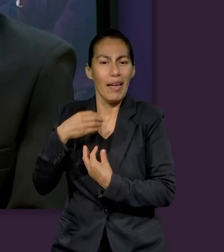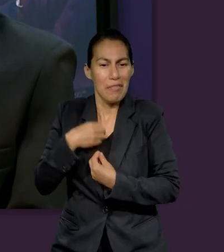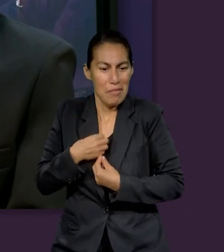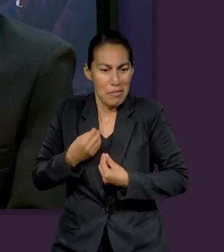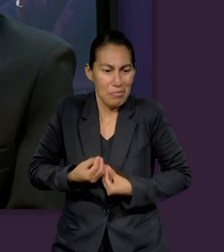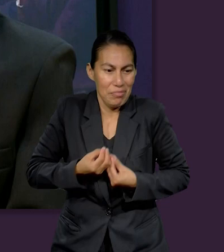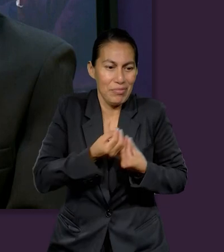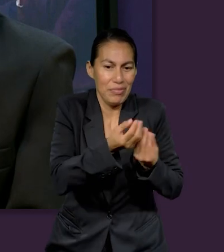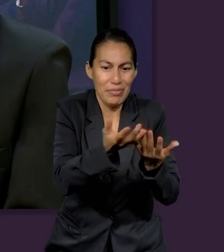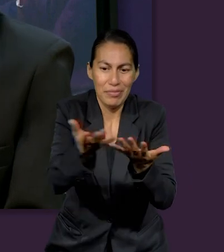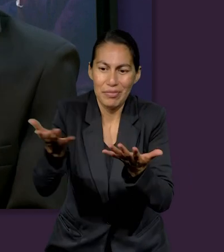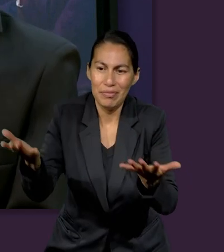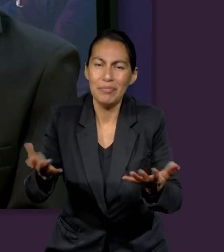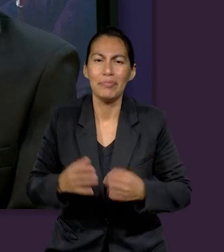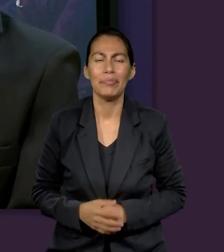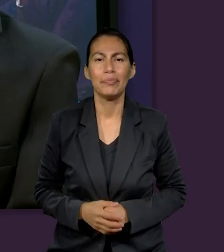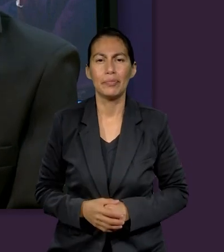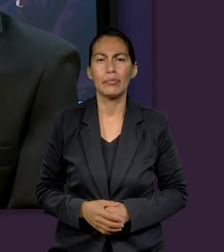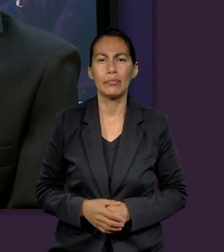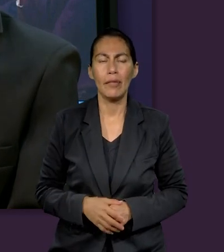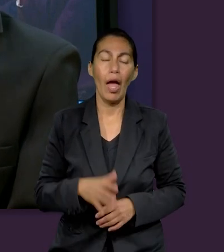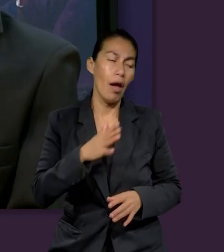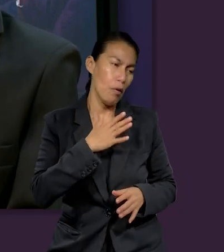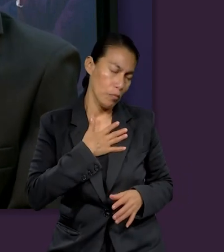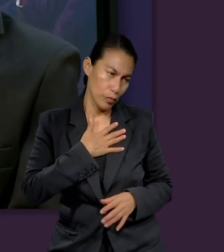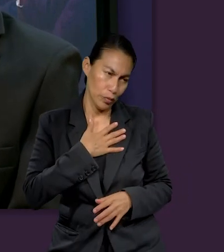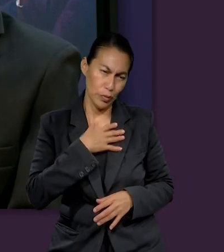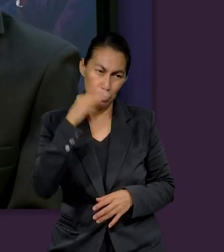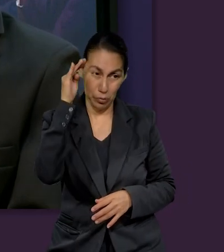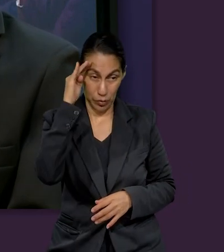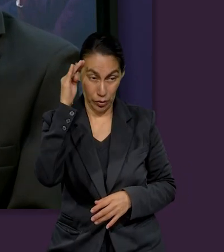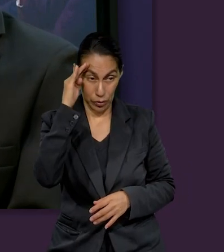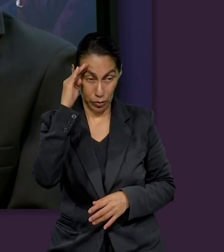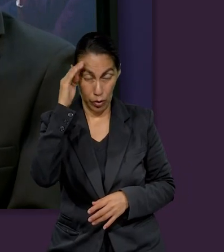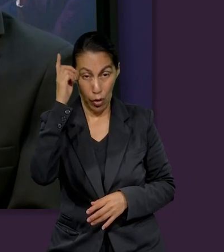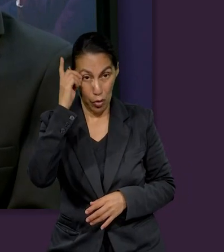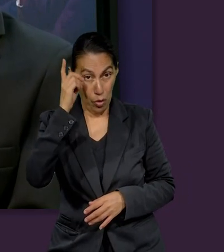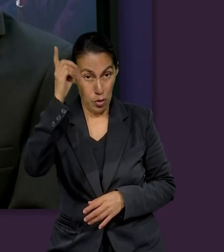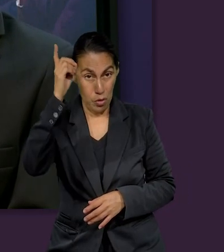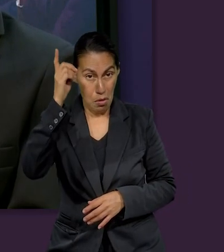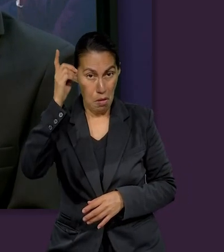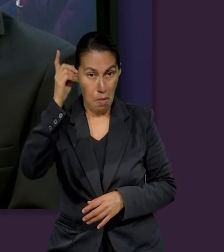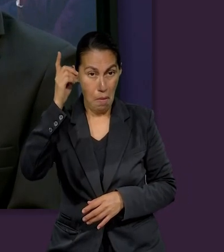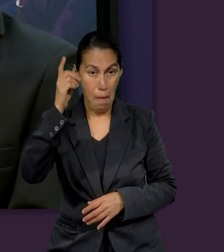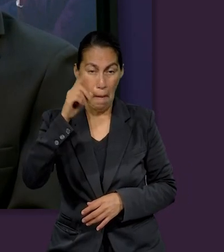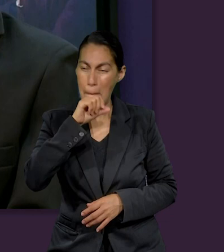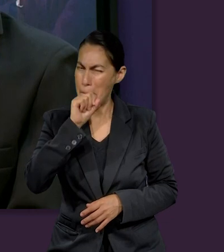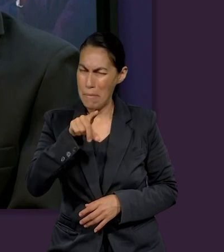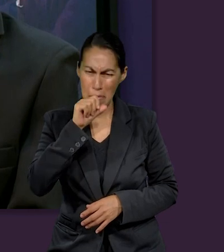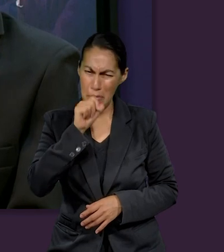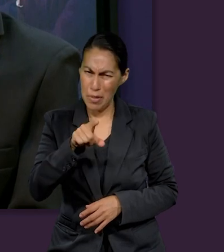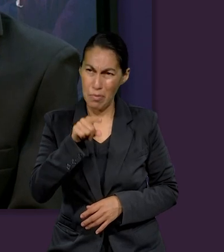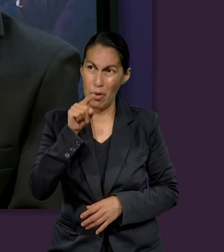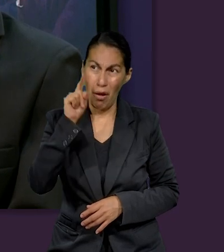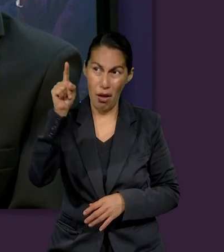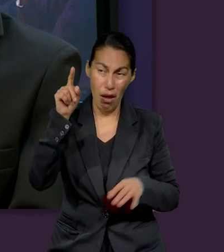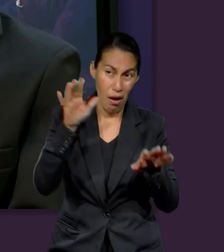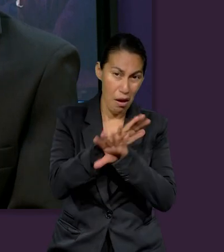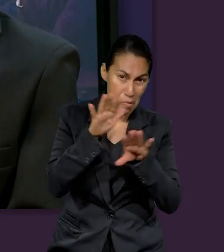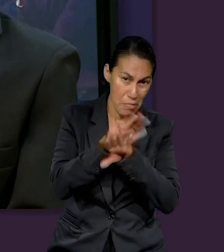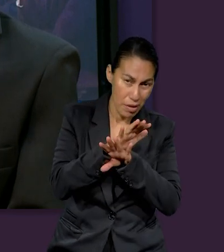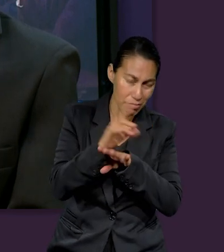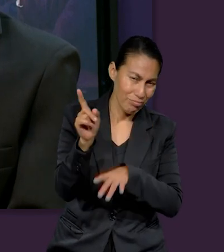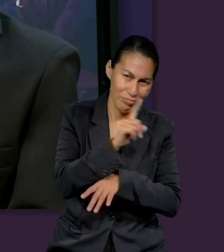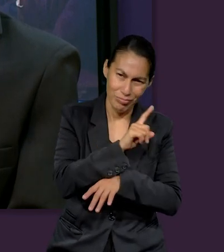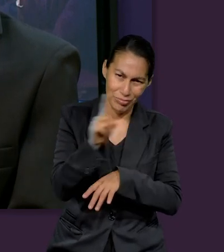es de que pues bueno una realidad es que Dios no cambia el mismo Dios del pasado es el Dios del presente de Dios es el futuro lo dice la Biblia